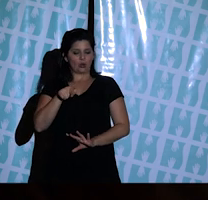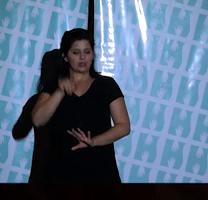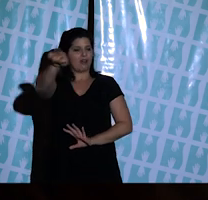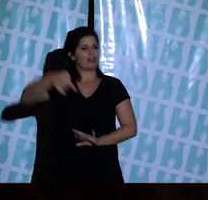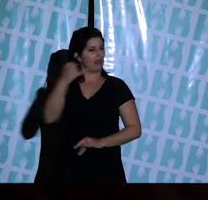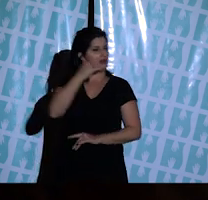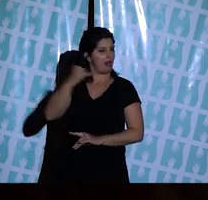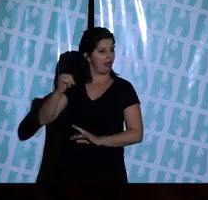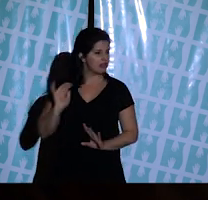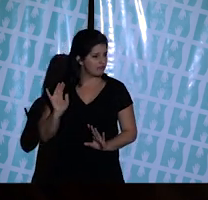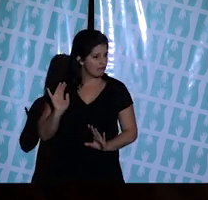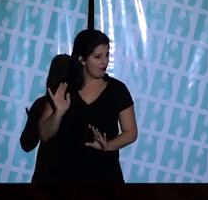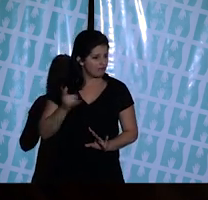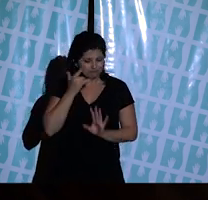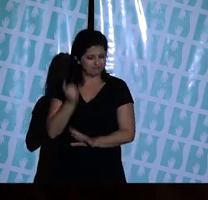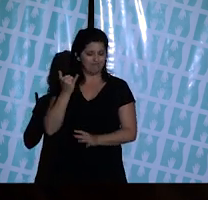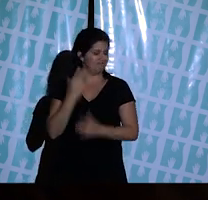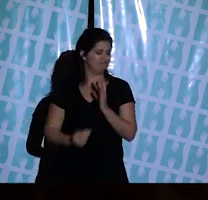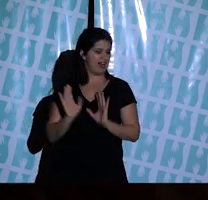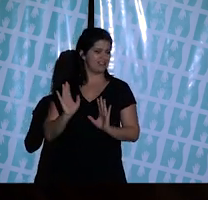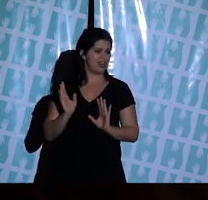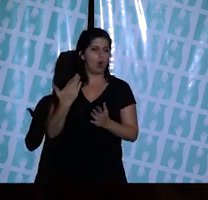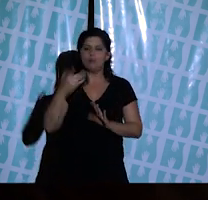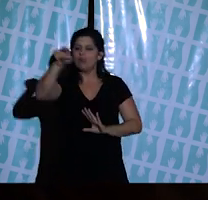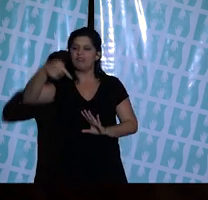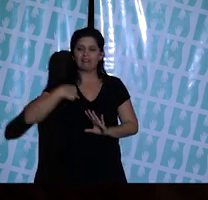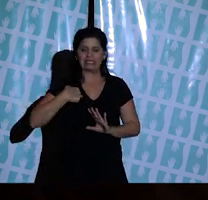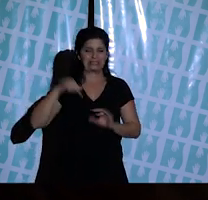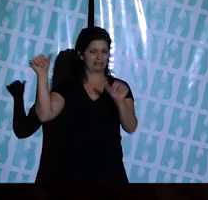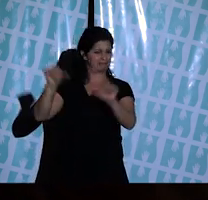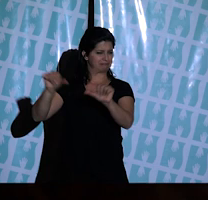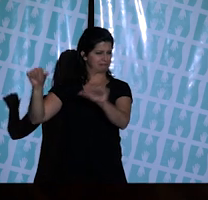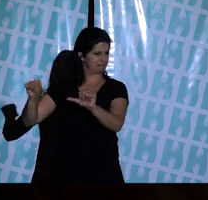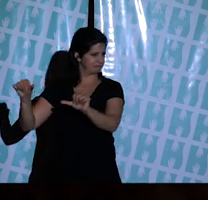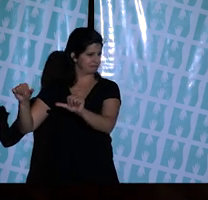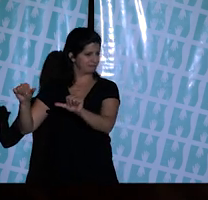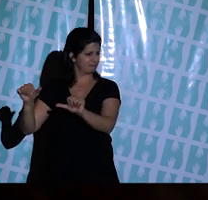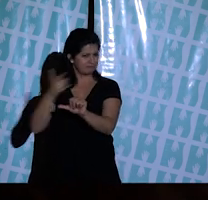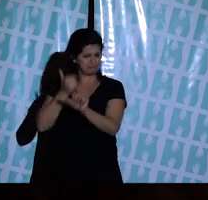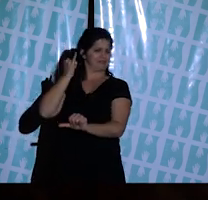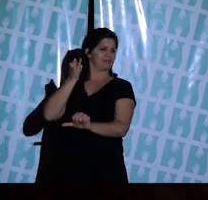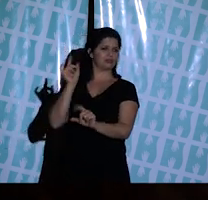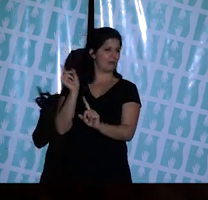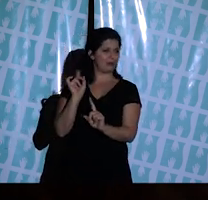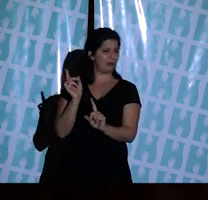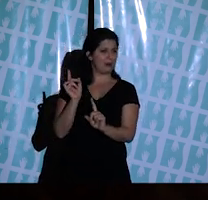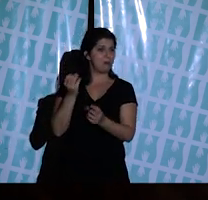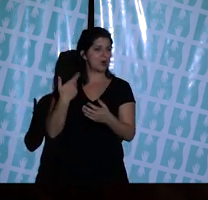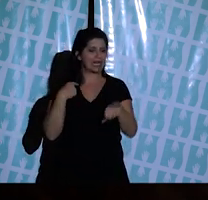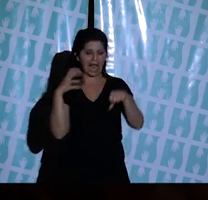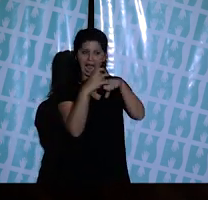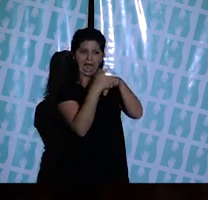produce o el daño futuro potencial que tiene. Miren, ¿por qué? Porque las áreas de control están disminuidas,